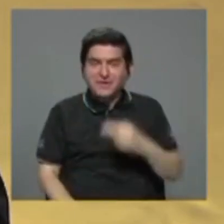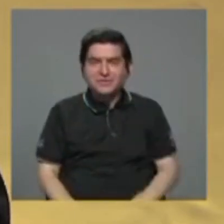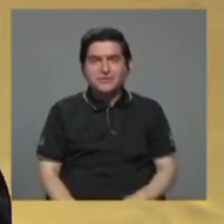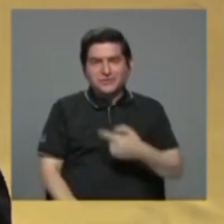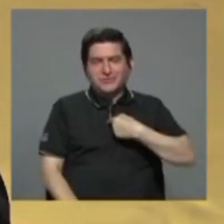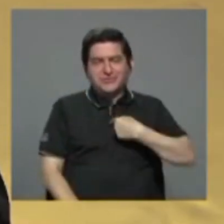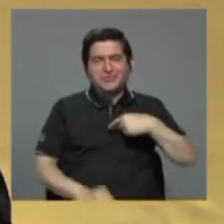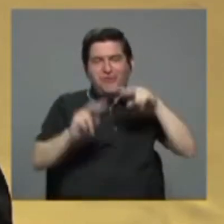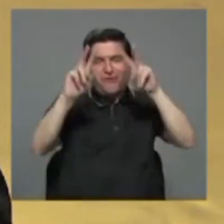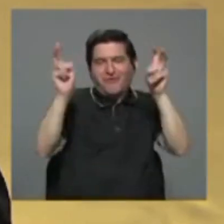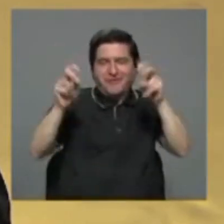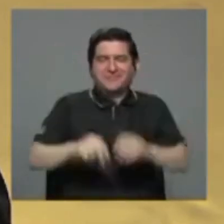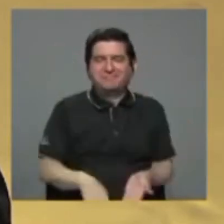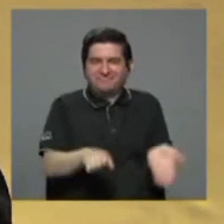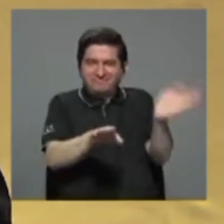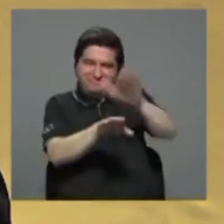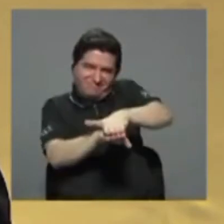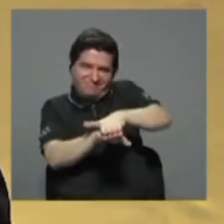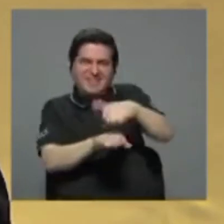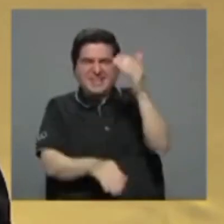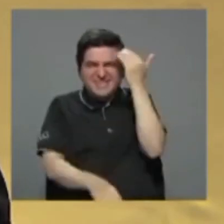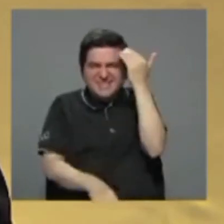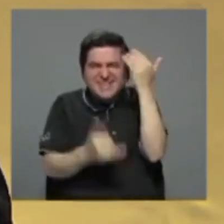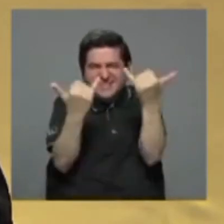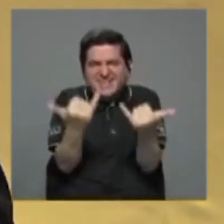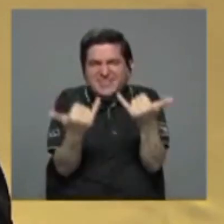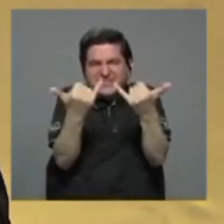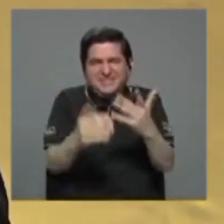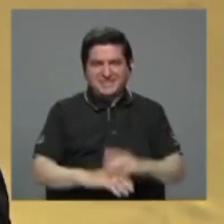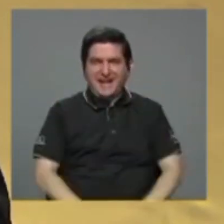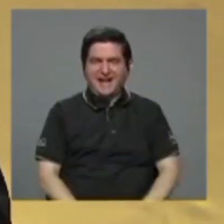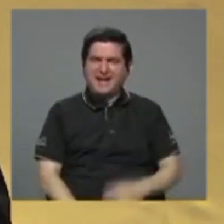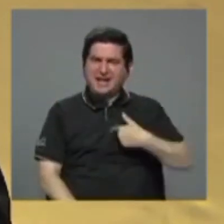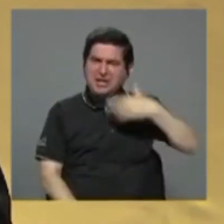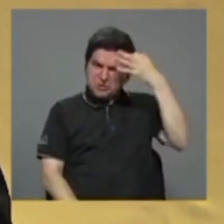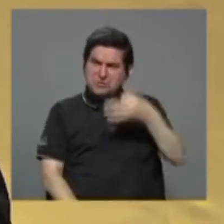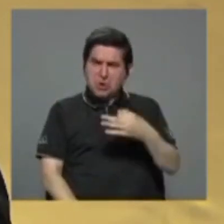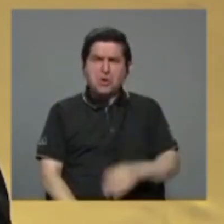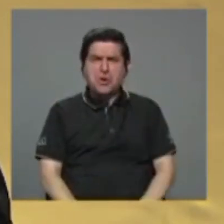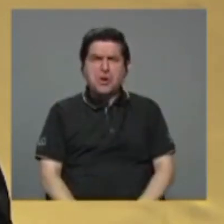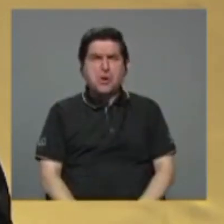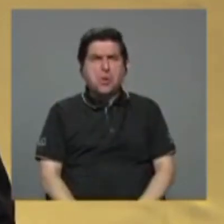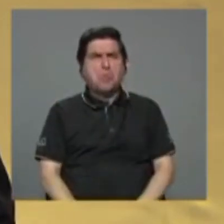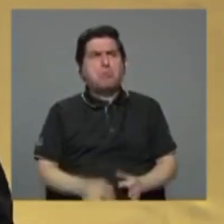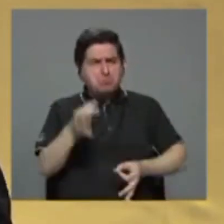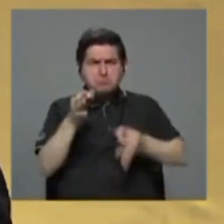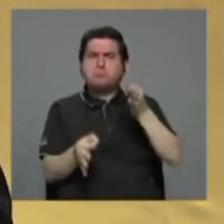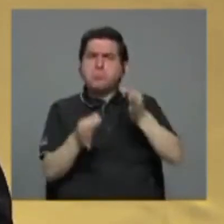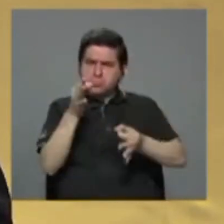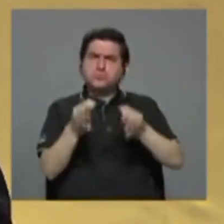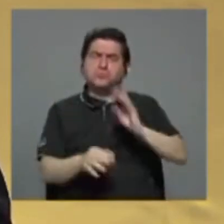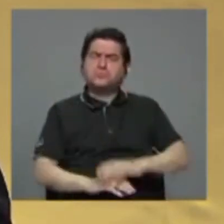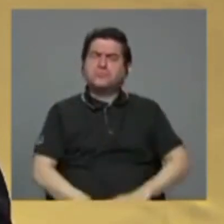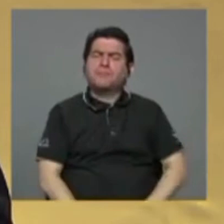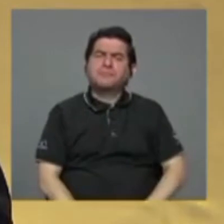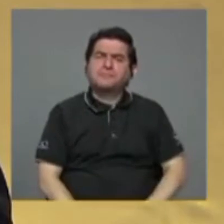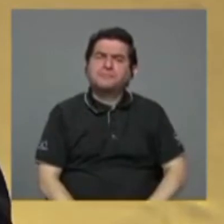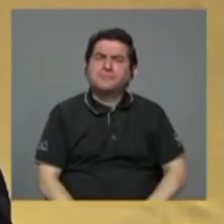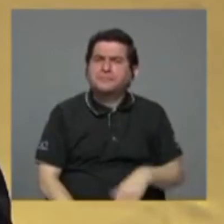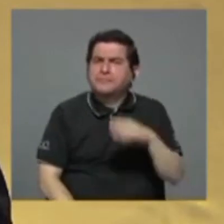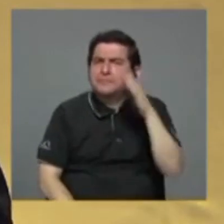hice, sabía de eso y me pareció absolutamente de justicia,